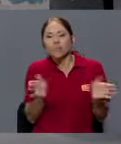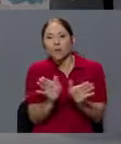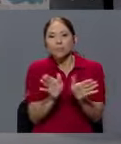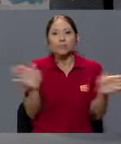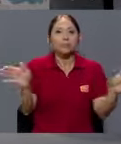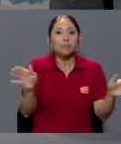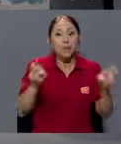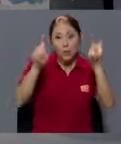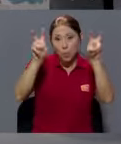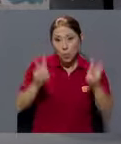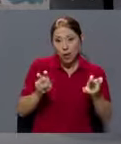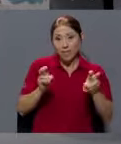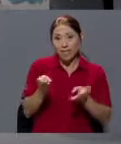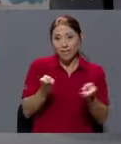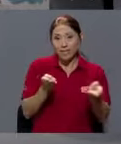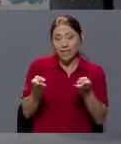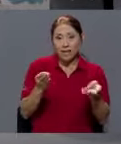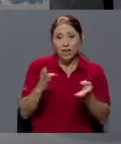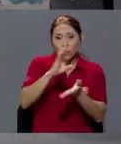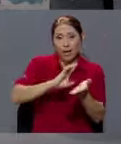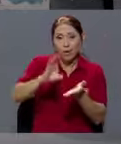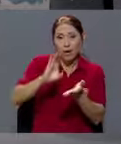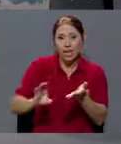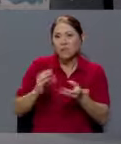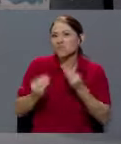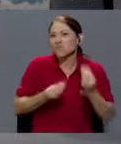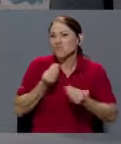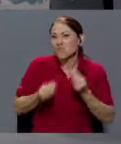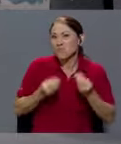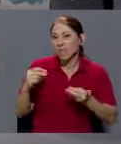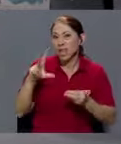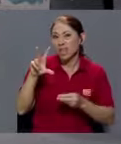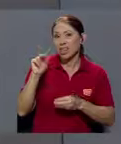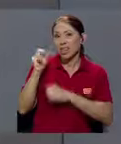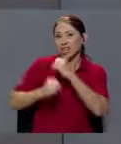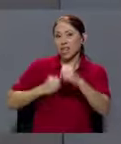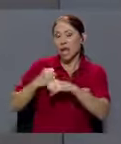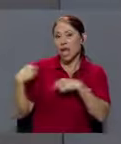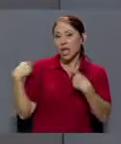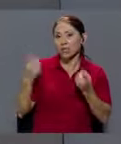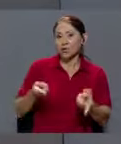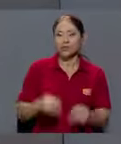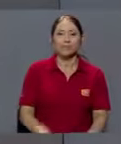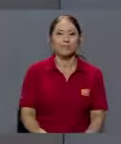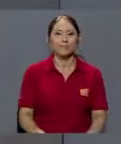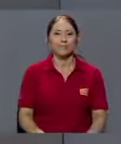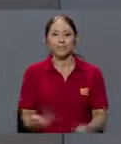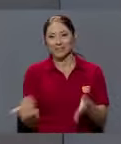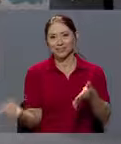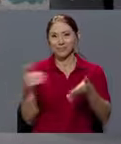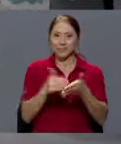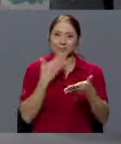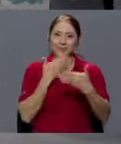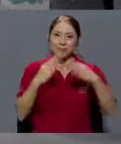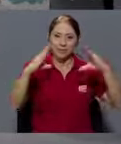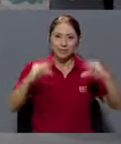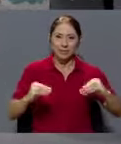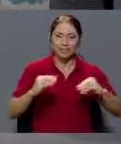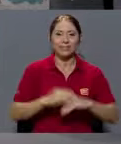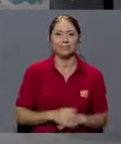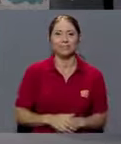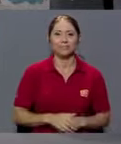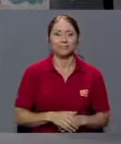que ha sido la prueba de bachillerato para secundaria en estas 3 décadas. Bueno, muy buenas noches